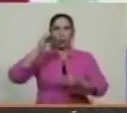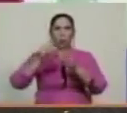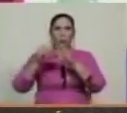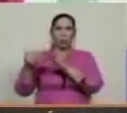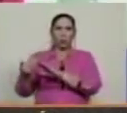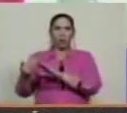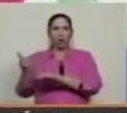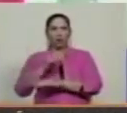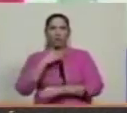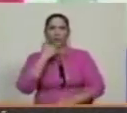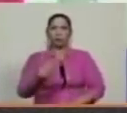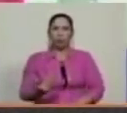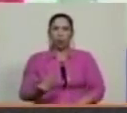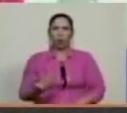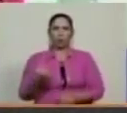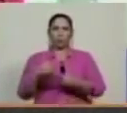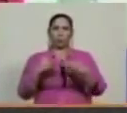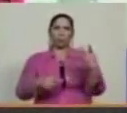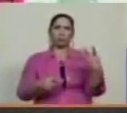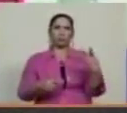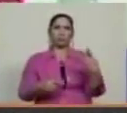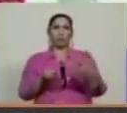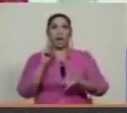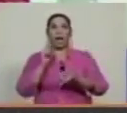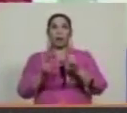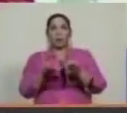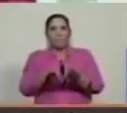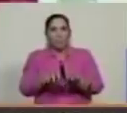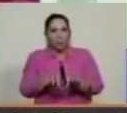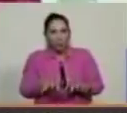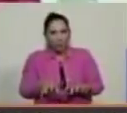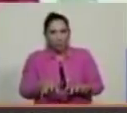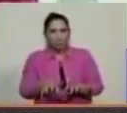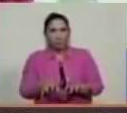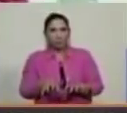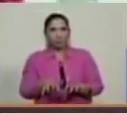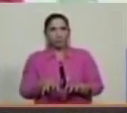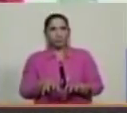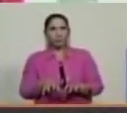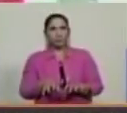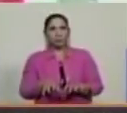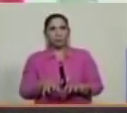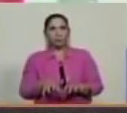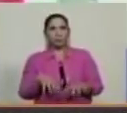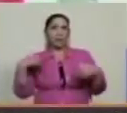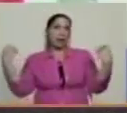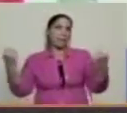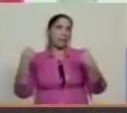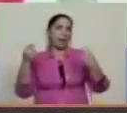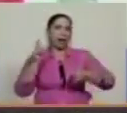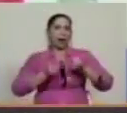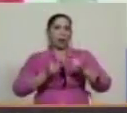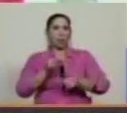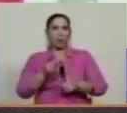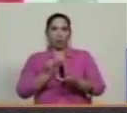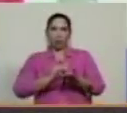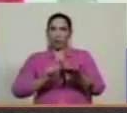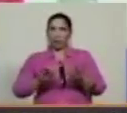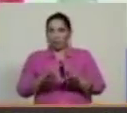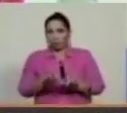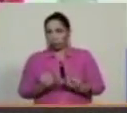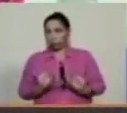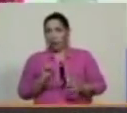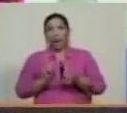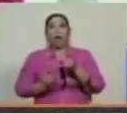que no funciona tal cosa. A lo mejor alguien lo escribe porque está en campaña. A lo